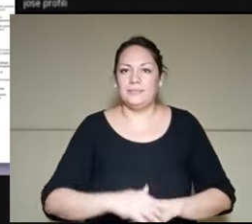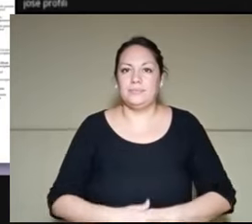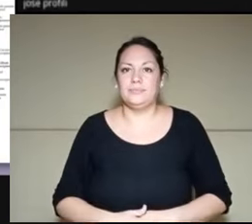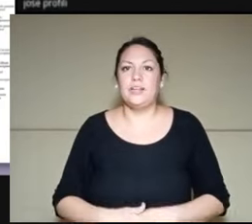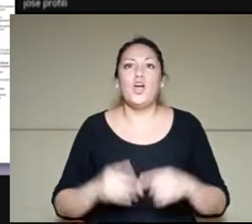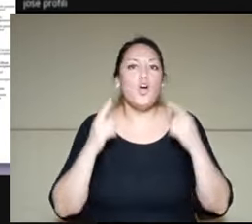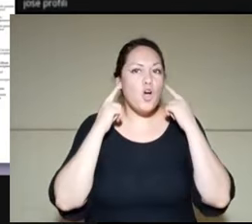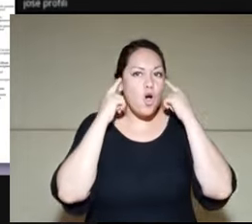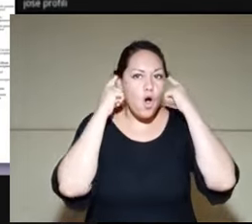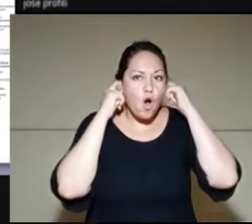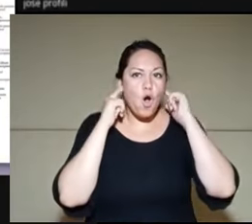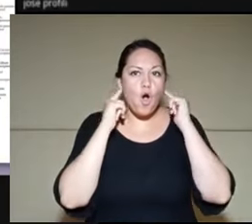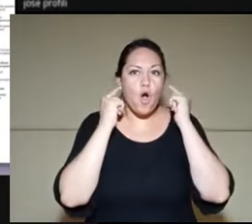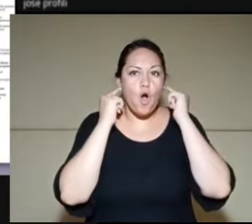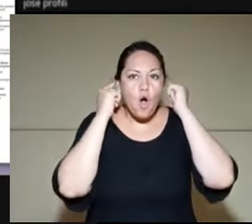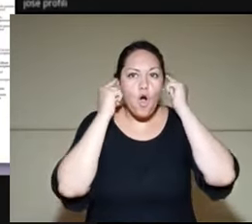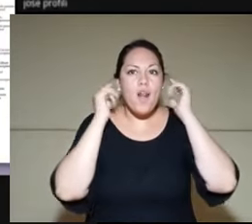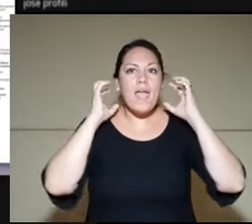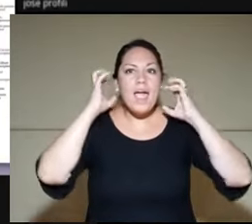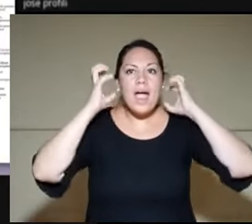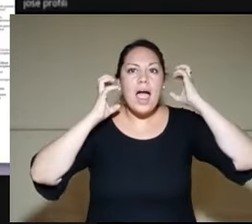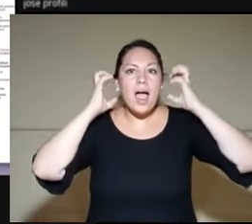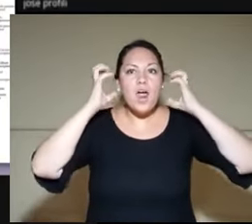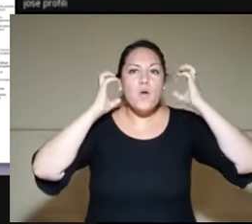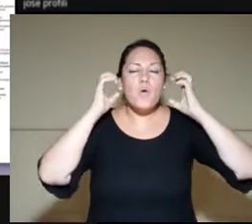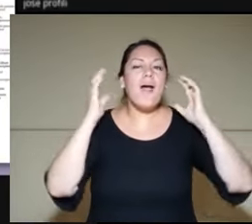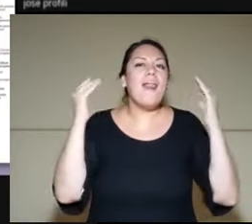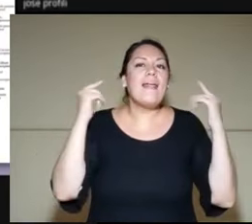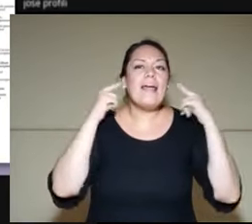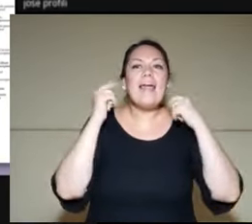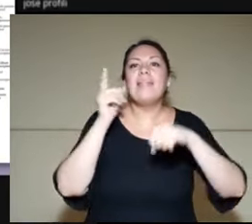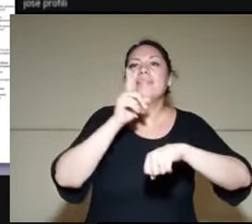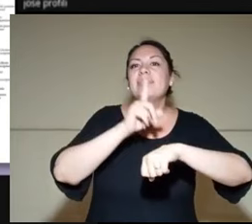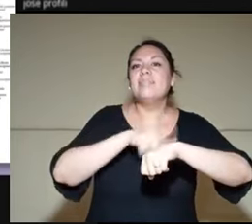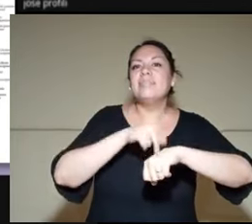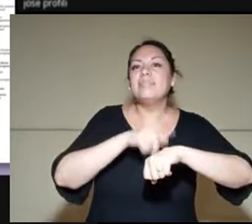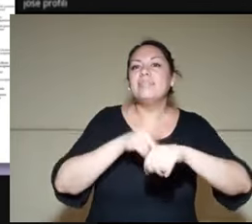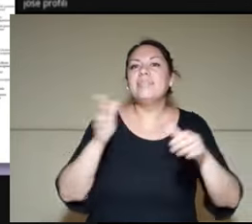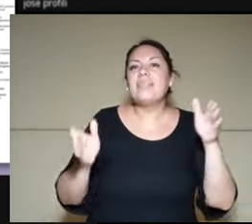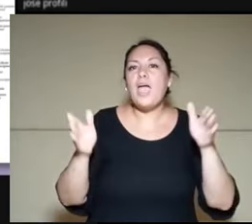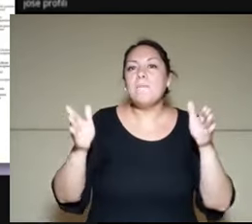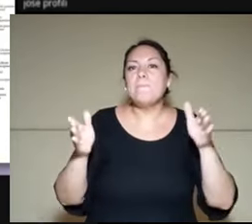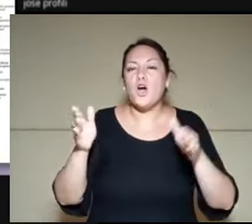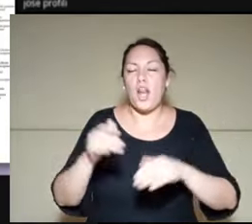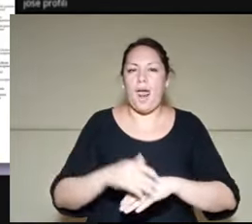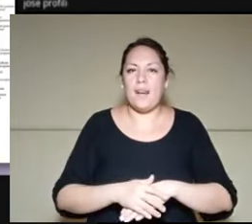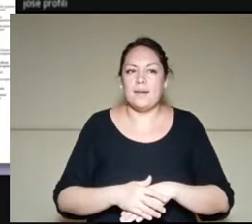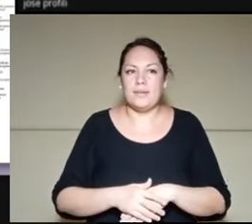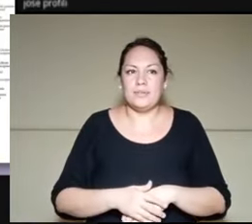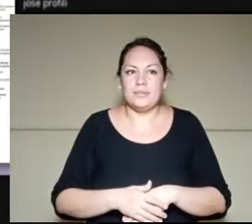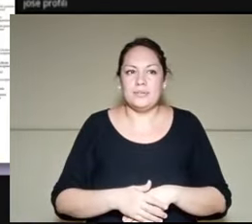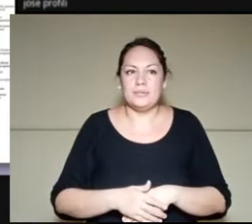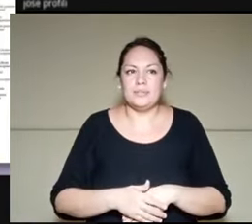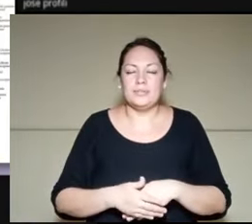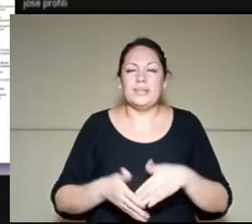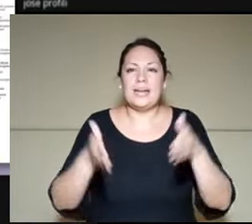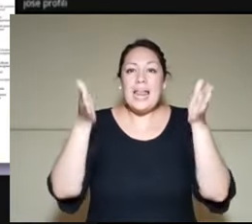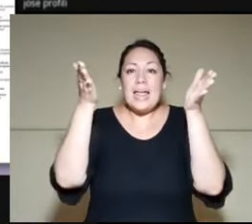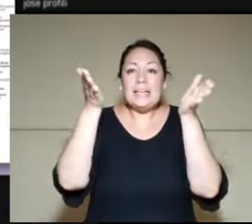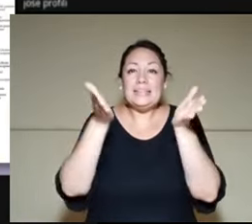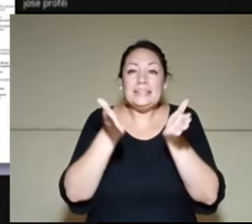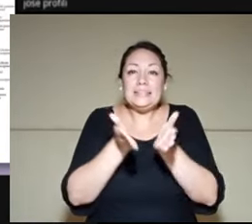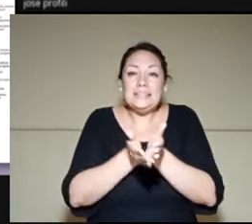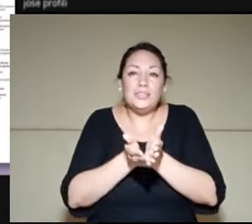Y en la zona de las orejas tenemos este lóbulo que es el temporal. limitado por esta